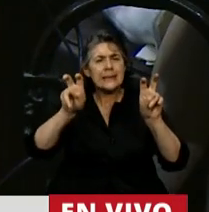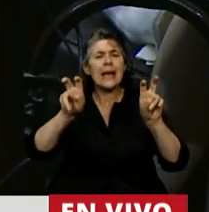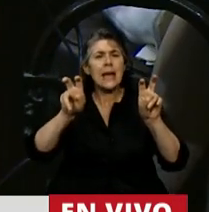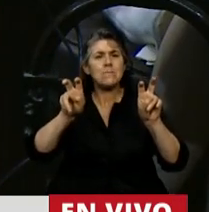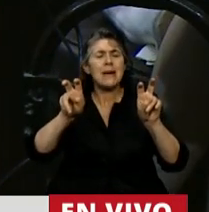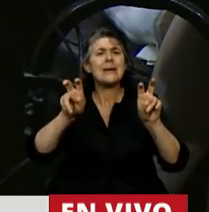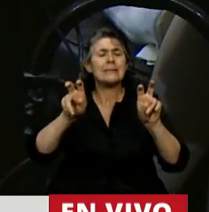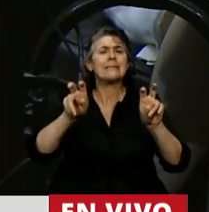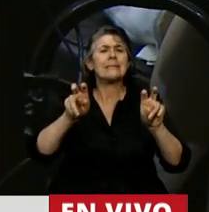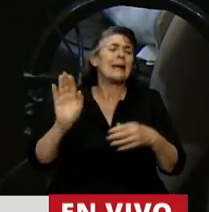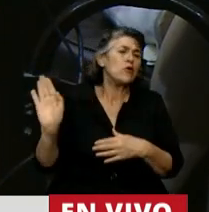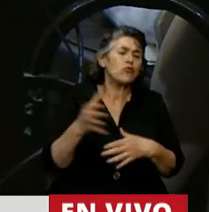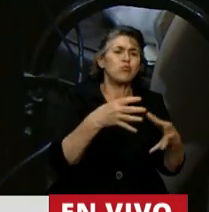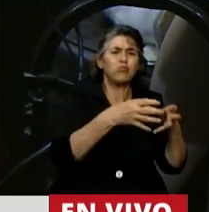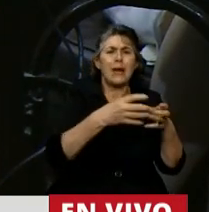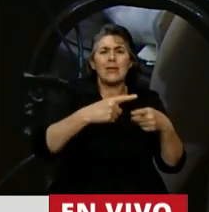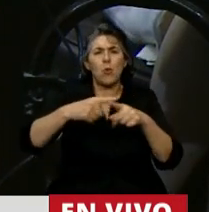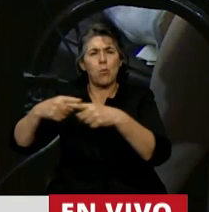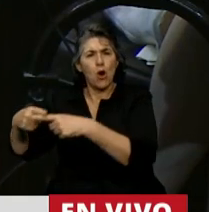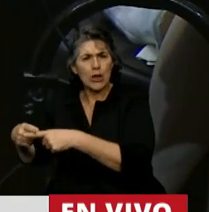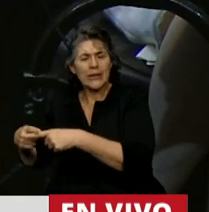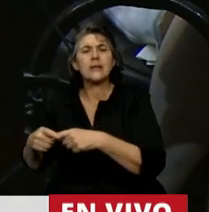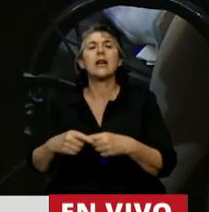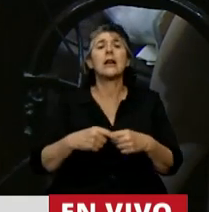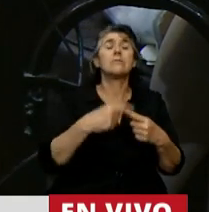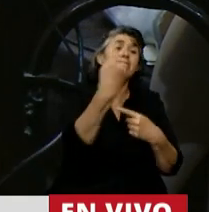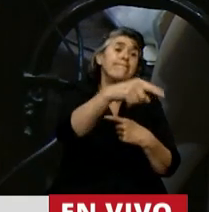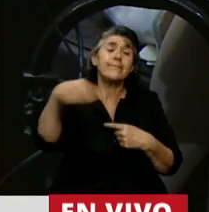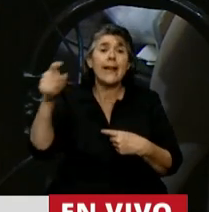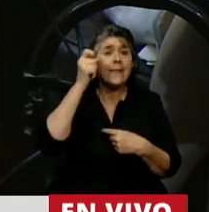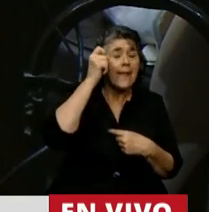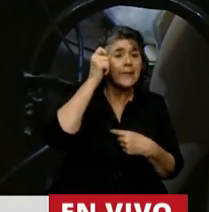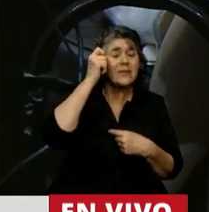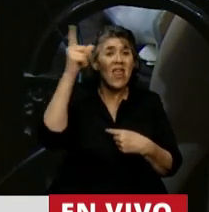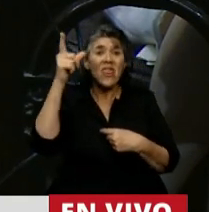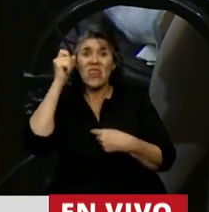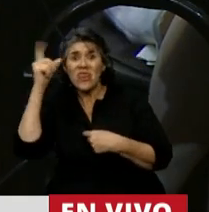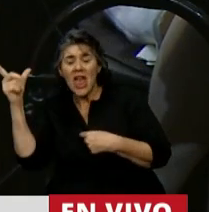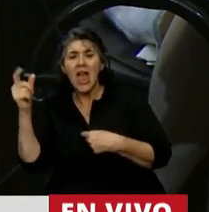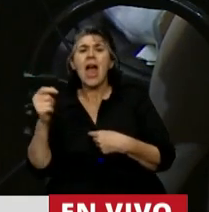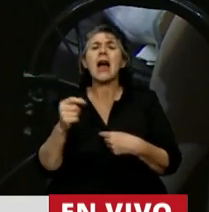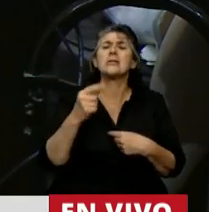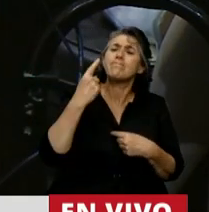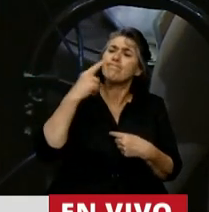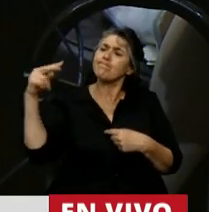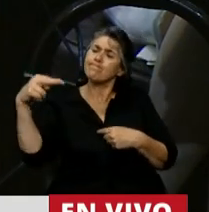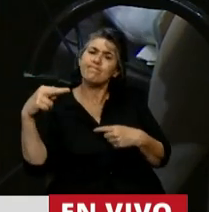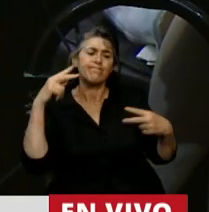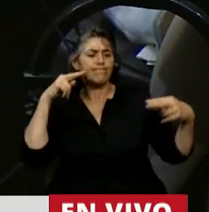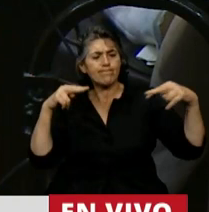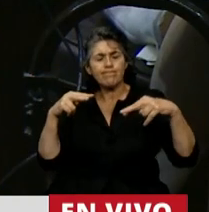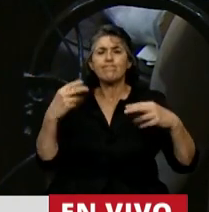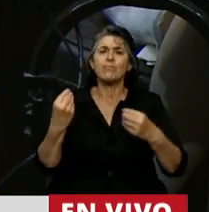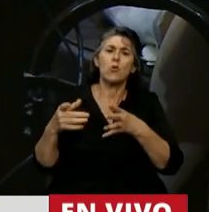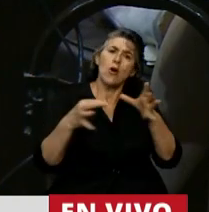dirigencia política, que nos permite confrontar ideas, discutir visiones y al mismo tiempo